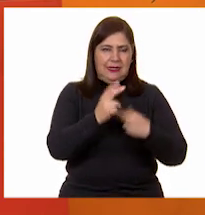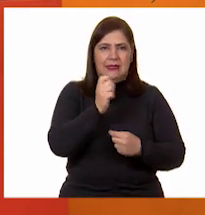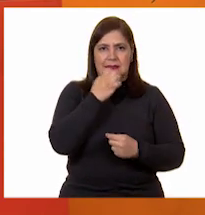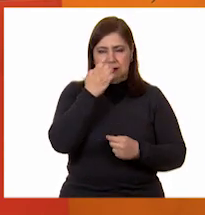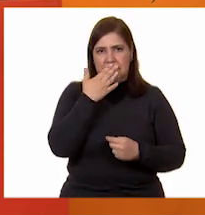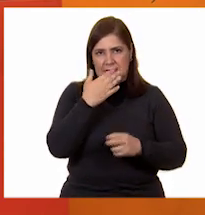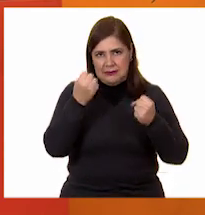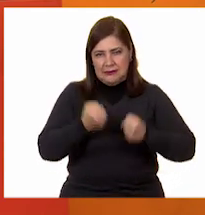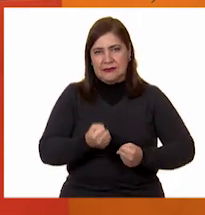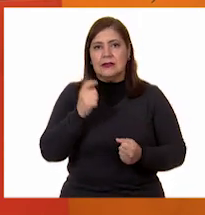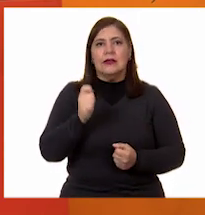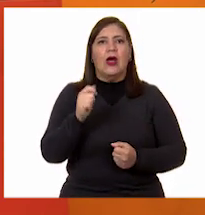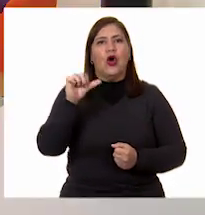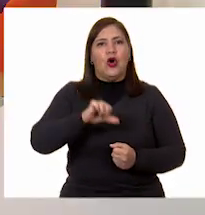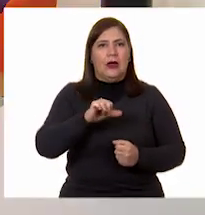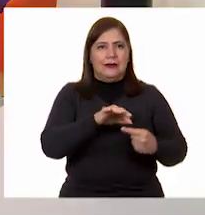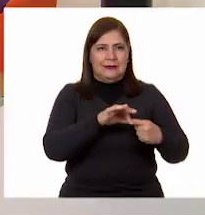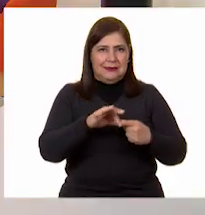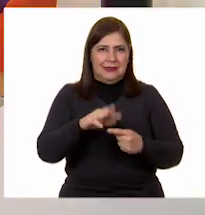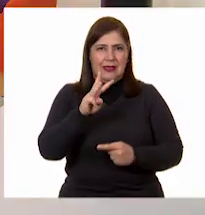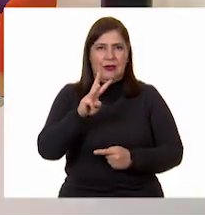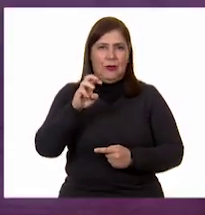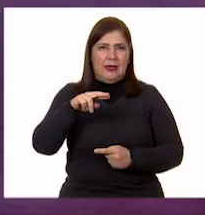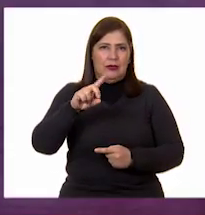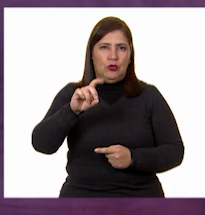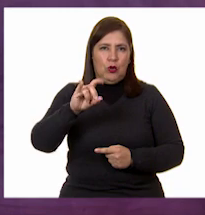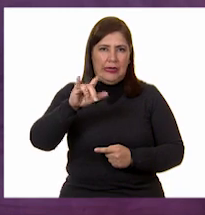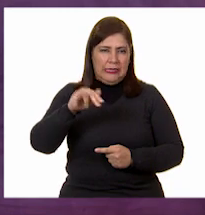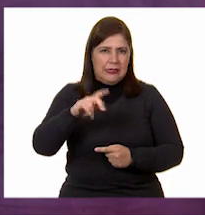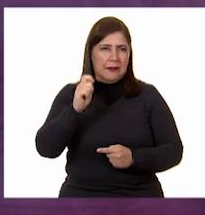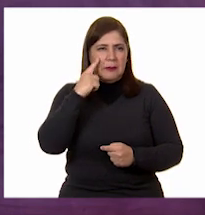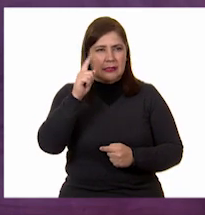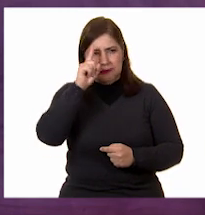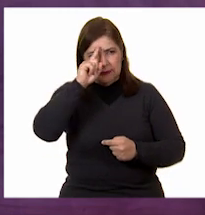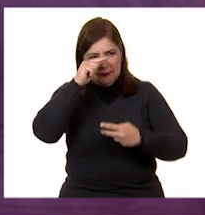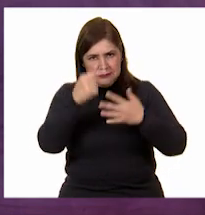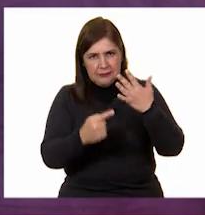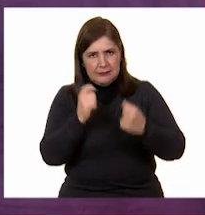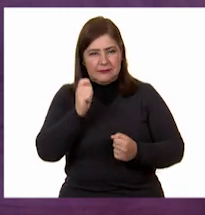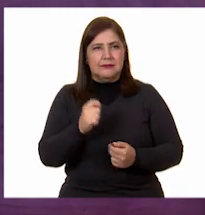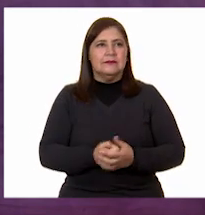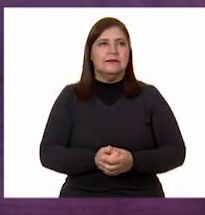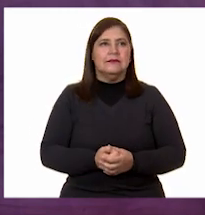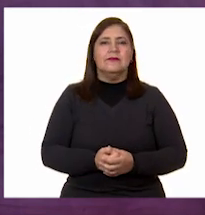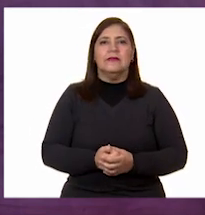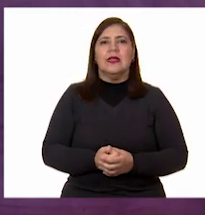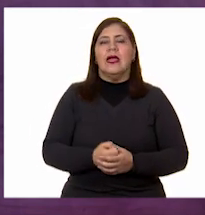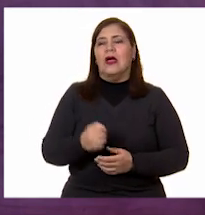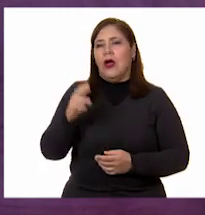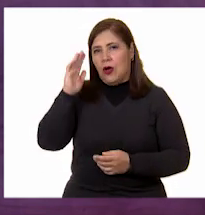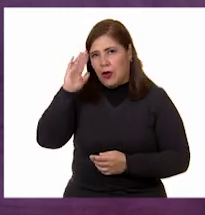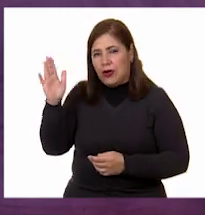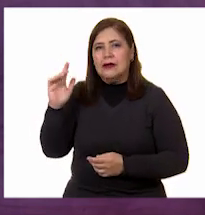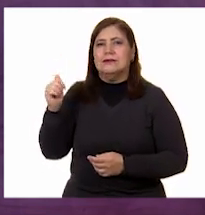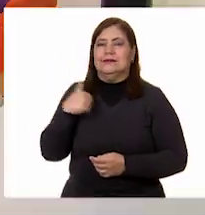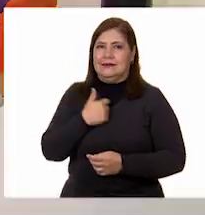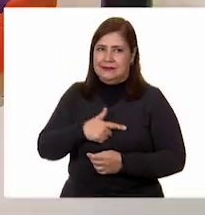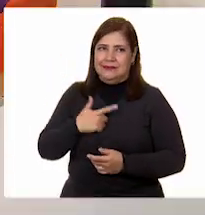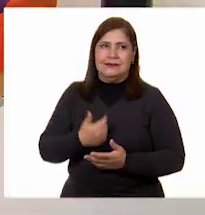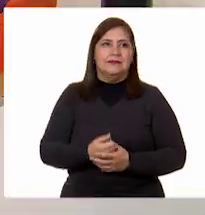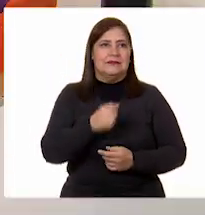eso, hoy nos acompaña Gwendolyn, quien nos dará algunas sugerencias. Bienvenida, Gwendolyn, ¿cómo estás? Hola, Adriana, es un placer. Al